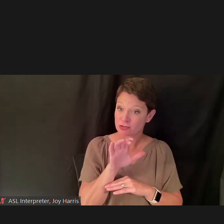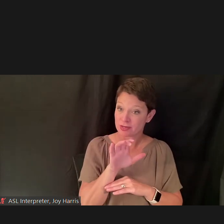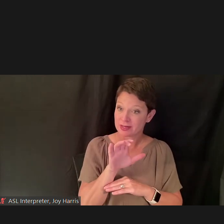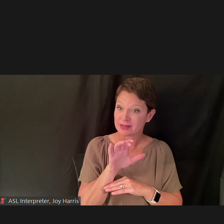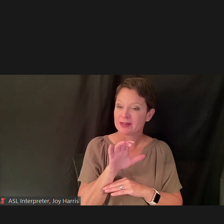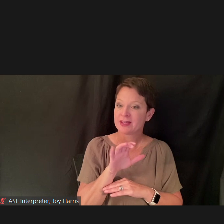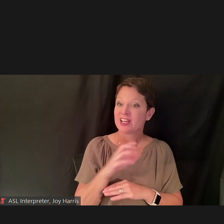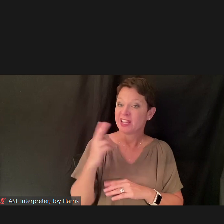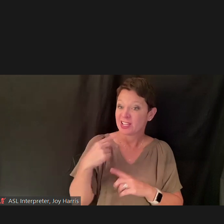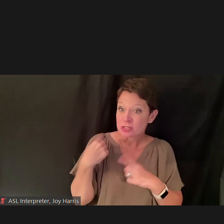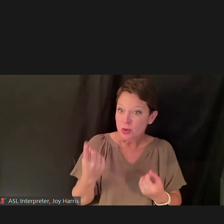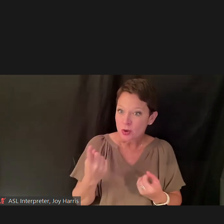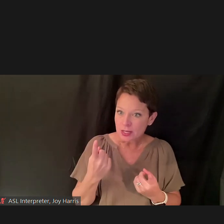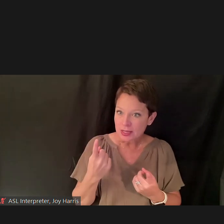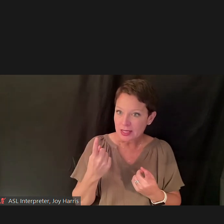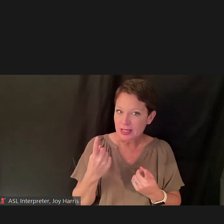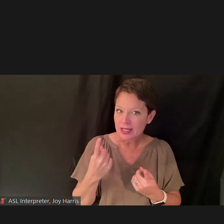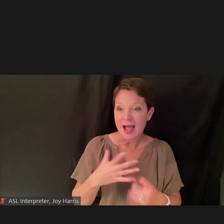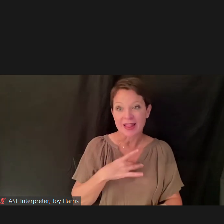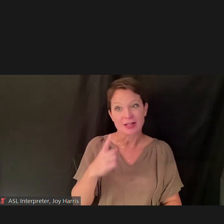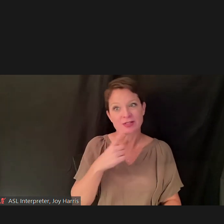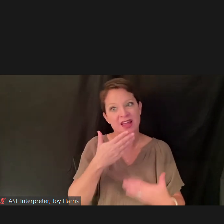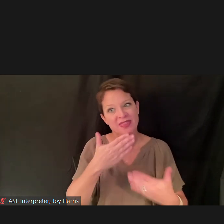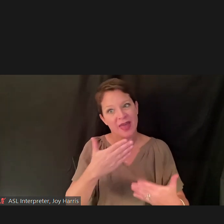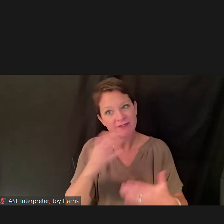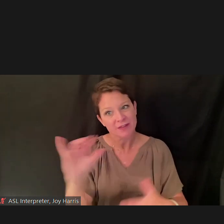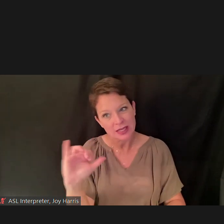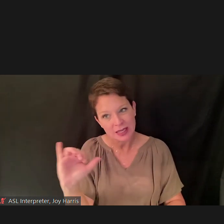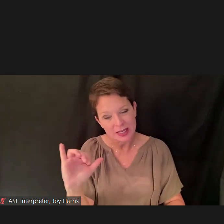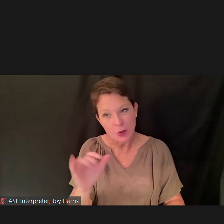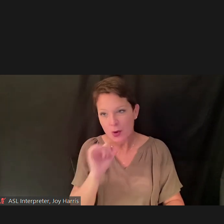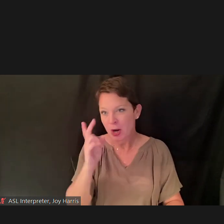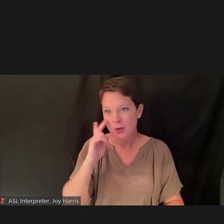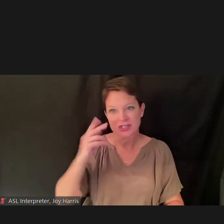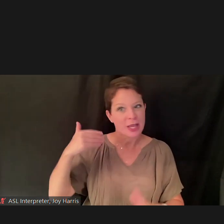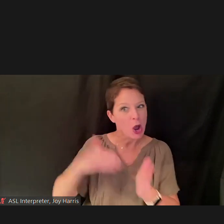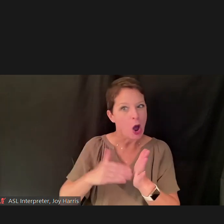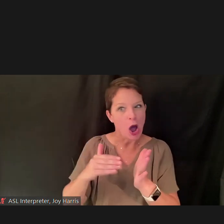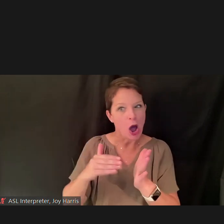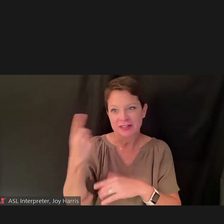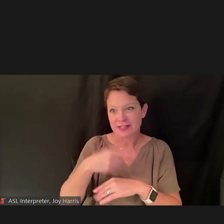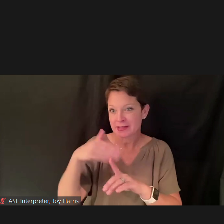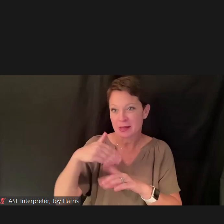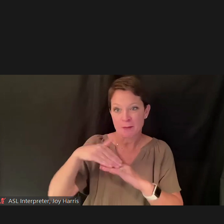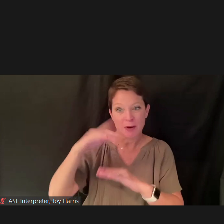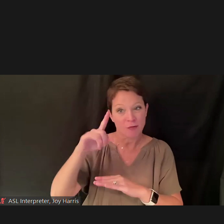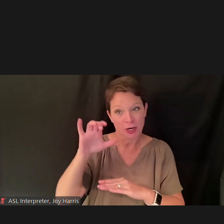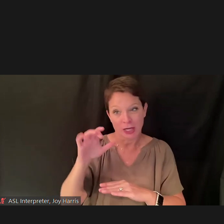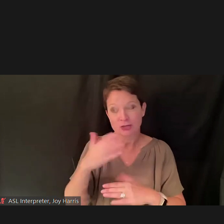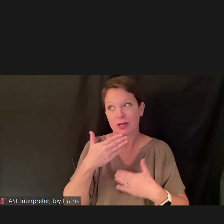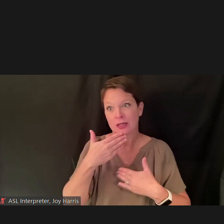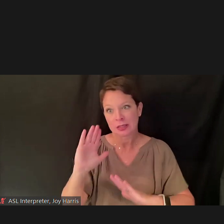hilera muestra días con 100 grados o más de calor.